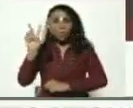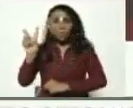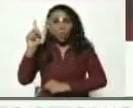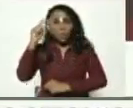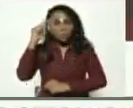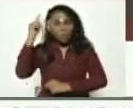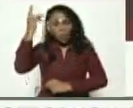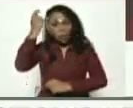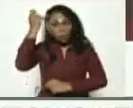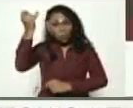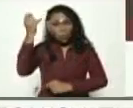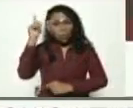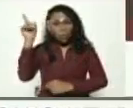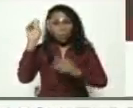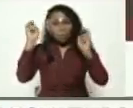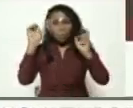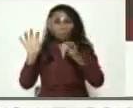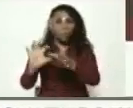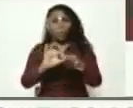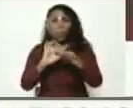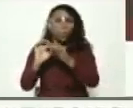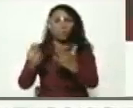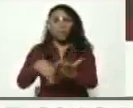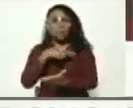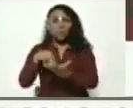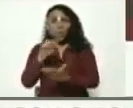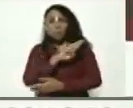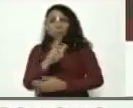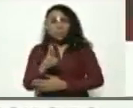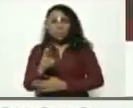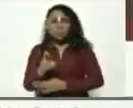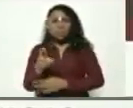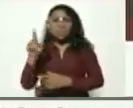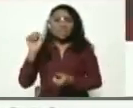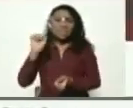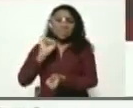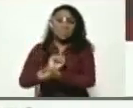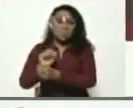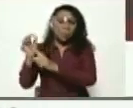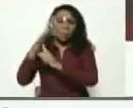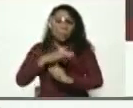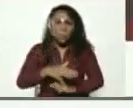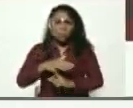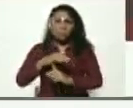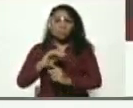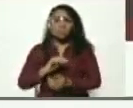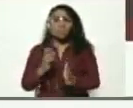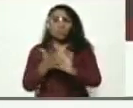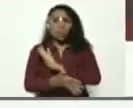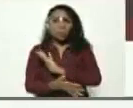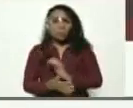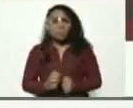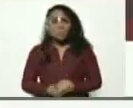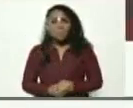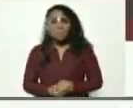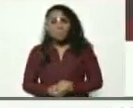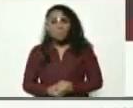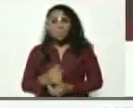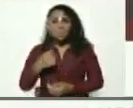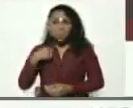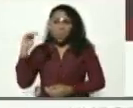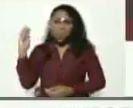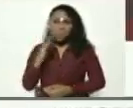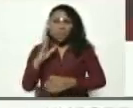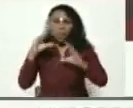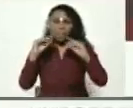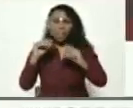ideología narcótica de unidad nacional republicana, racista, colonial, oligárquica y esclavista. Vine a hablar